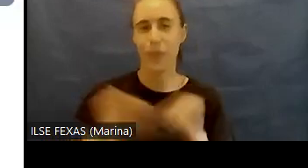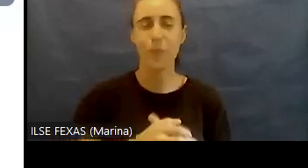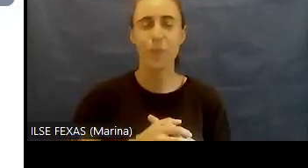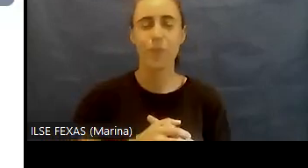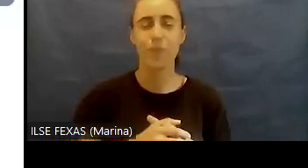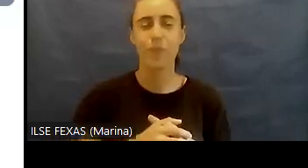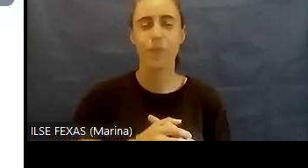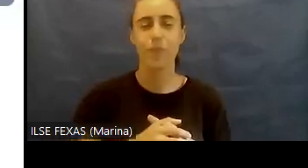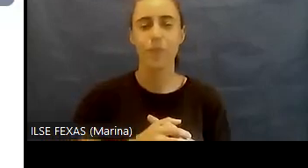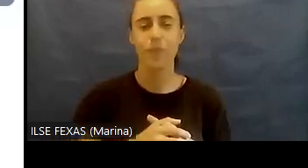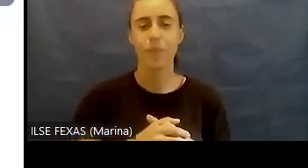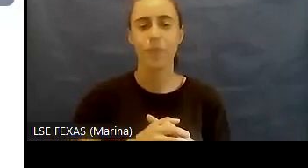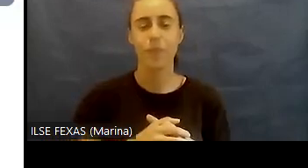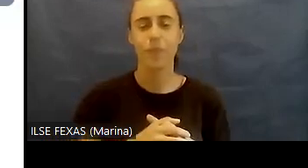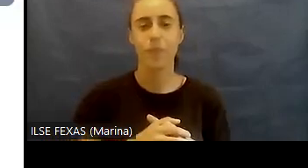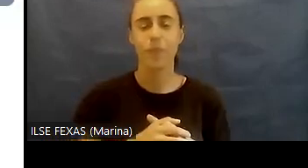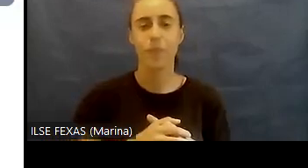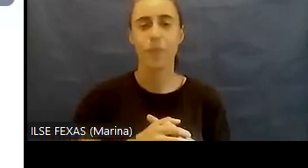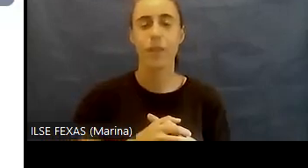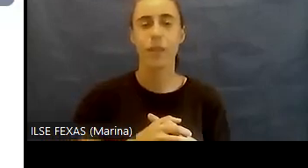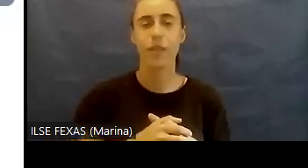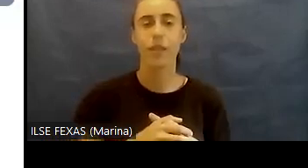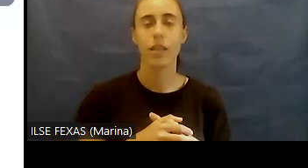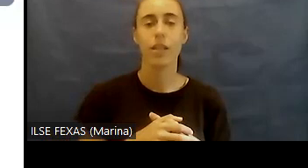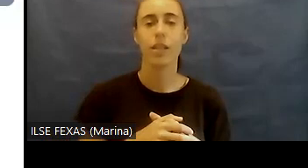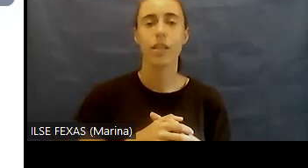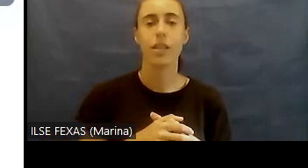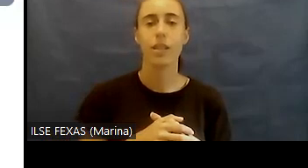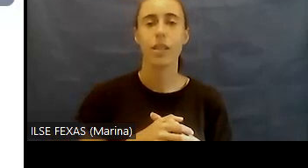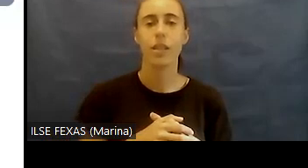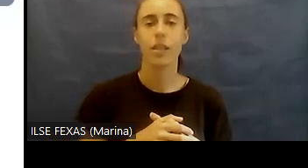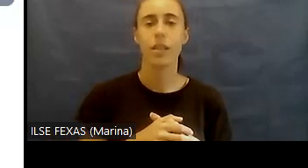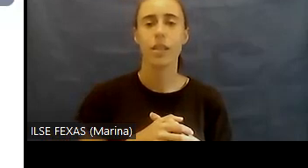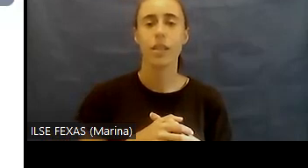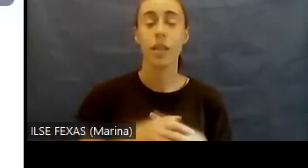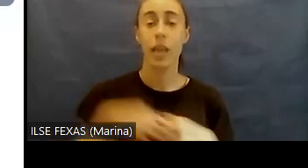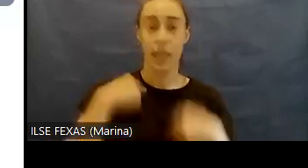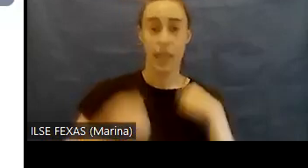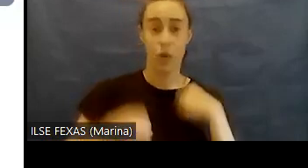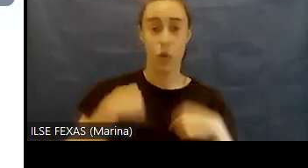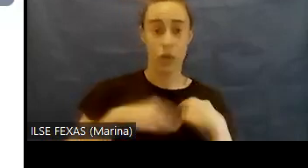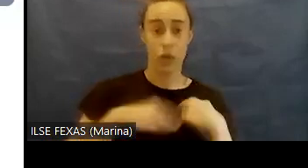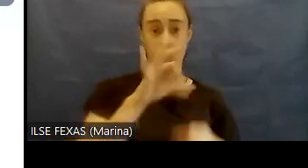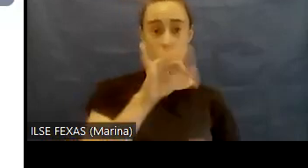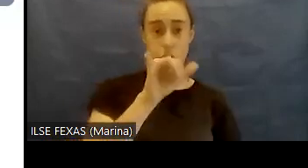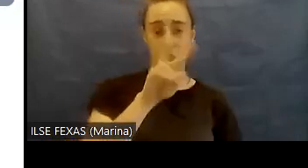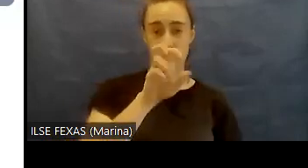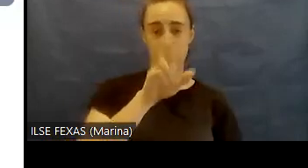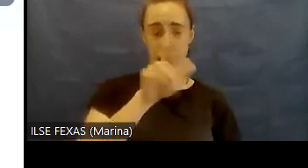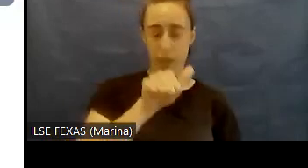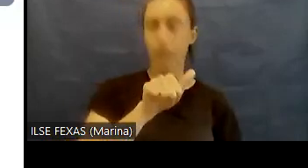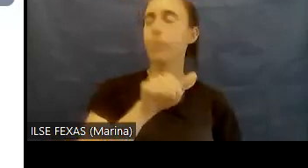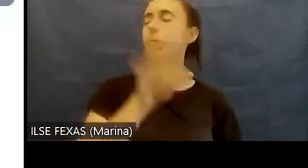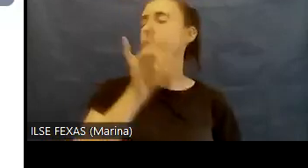ver. A nivel circulatorio, el Sibera, dice Concha. Sí, sí, sí. Bueno, a nivel